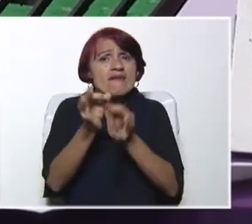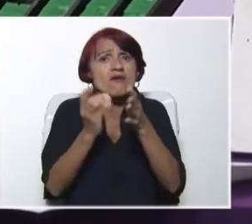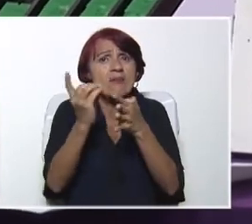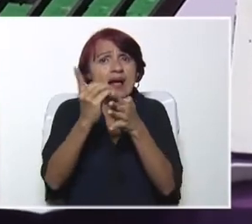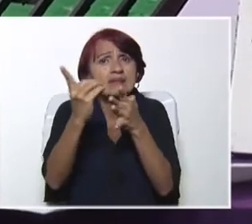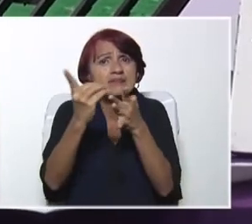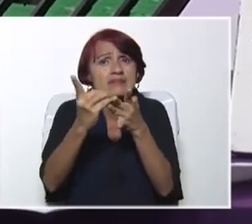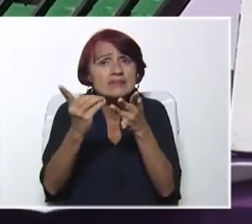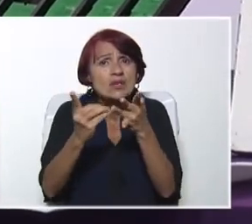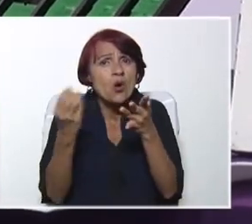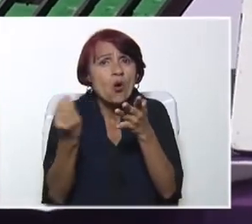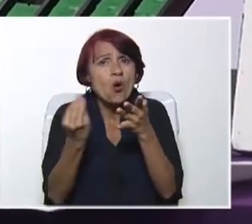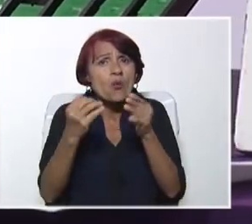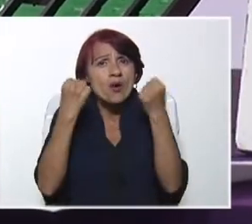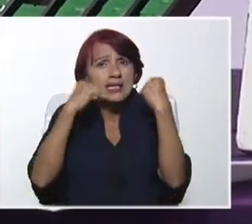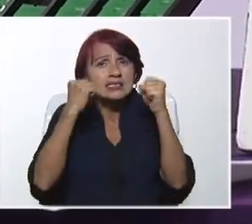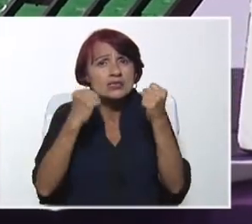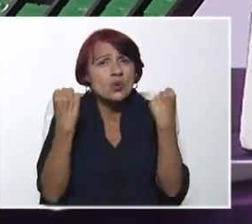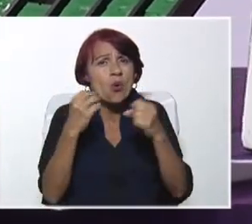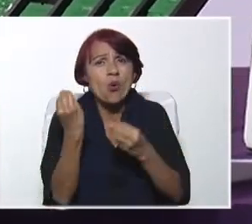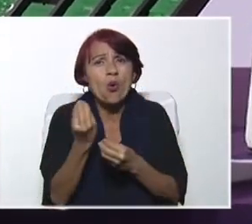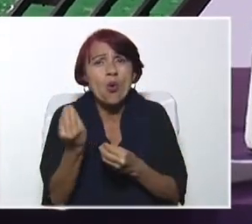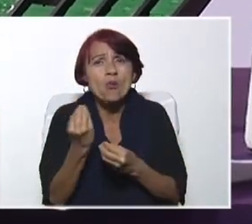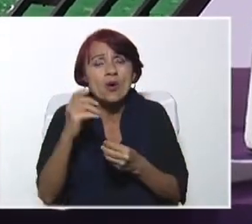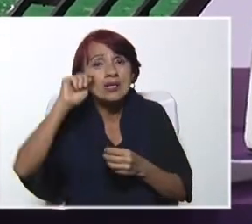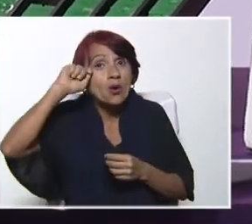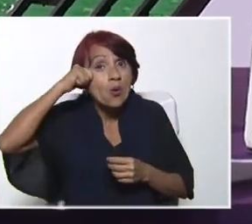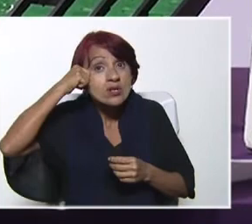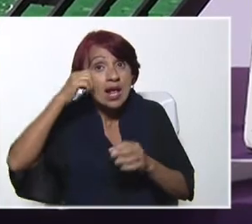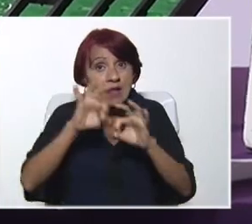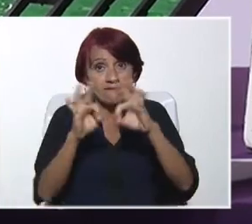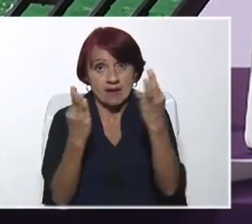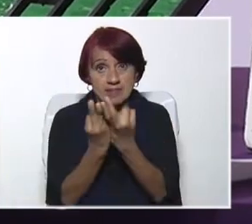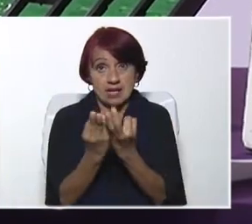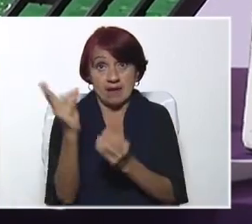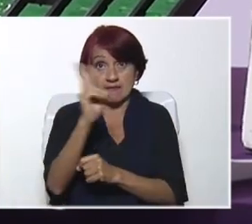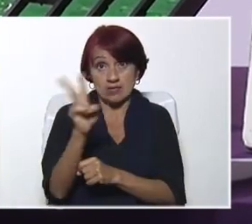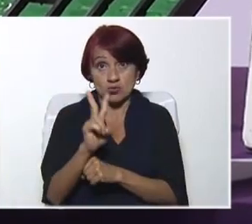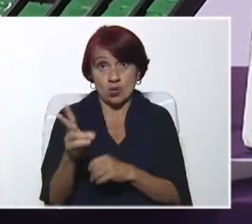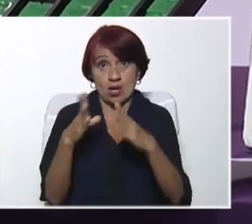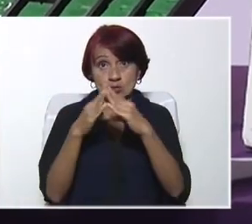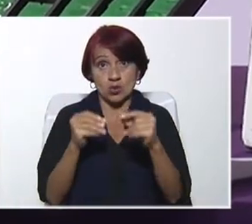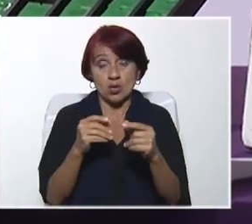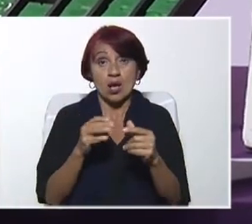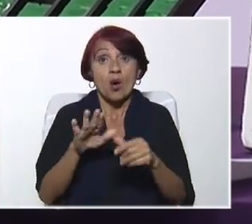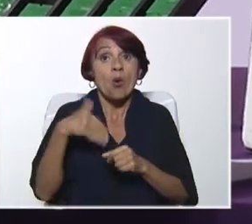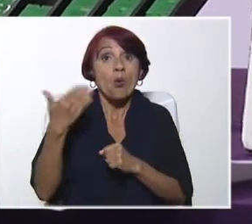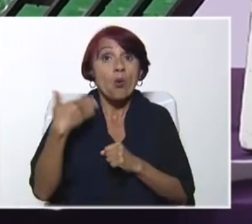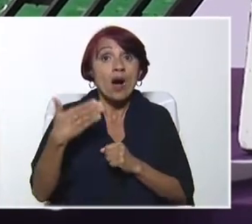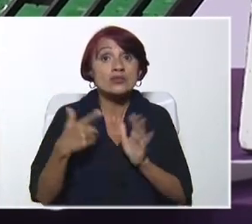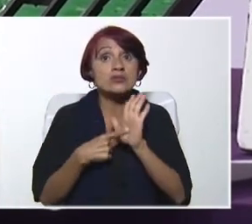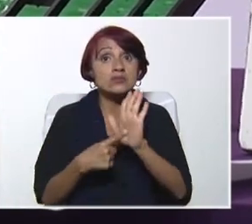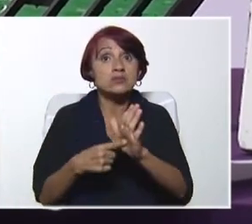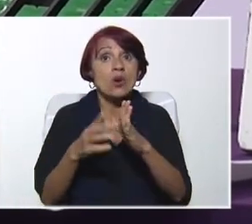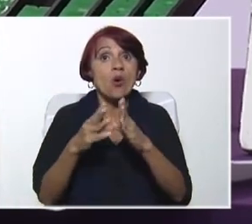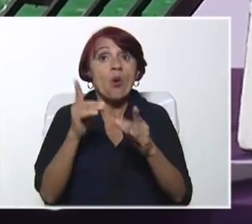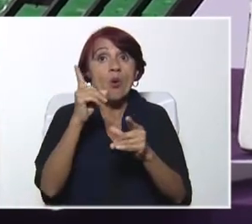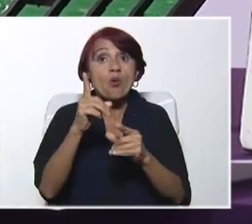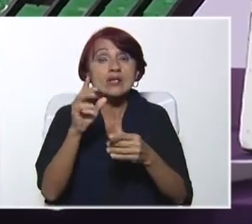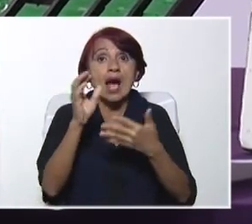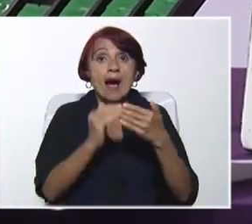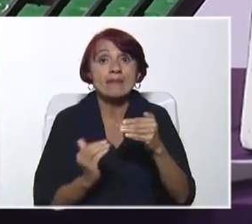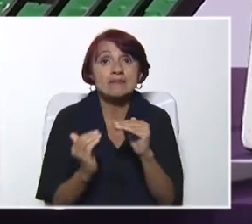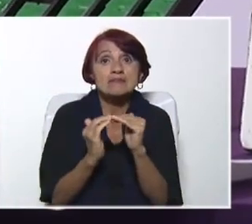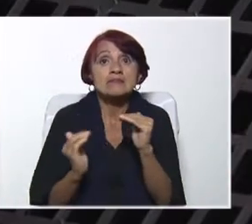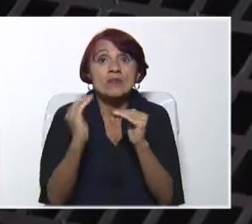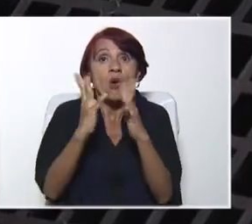detallada cómo hacemos el ejercicio. Para recordar un poquito a la familia venezolana, cuando representamos una potencia en